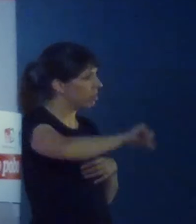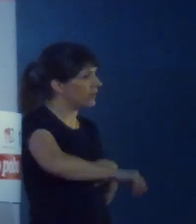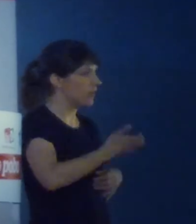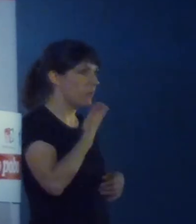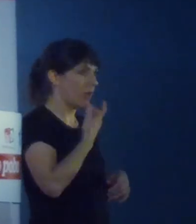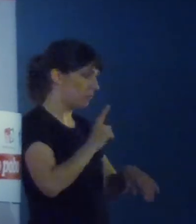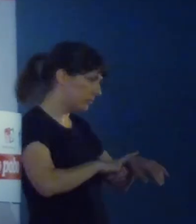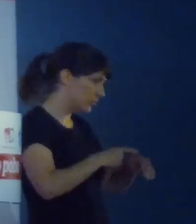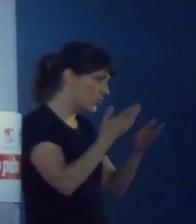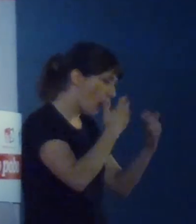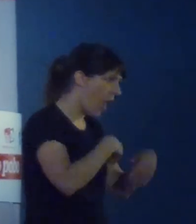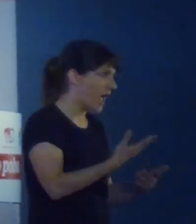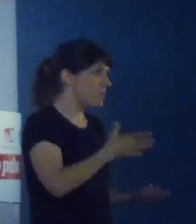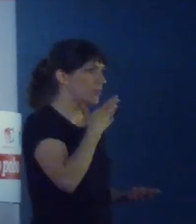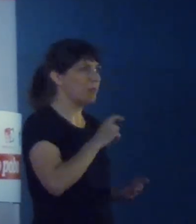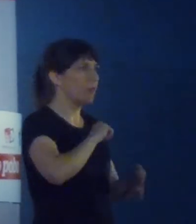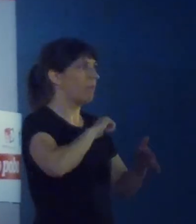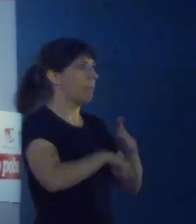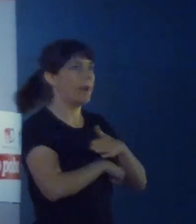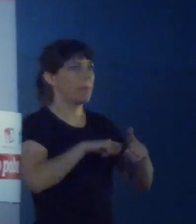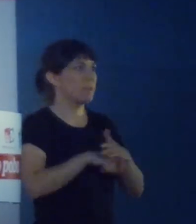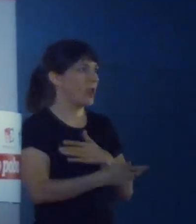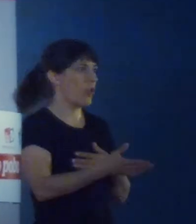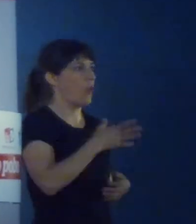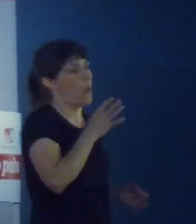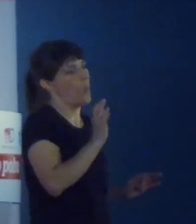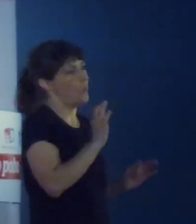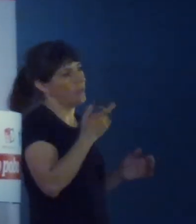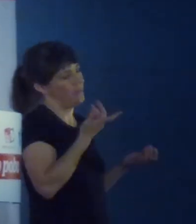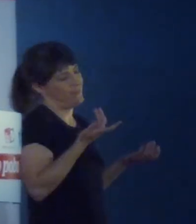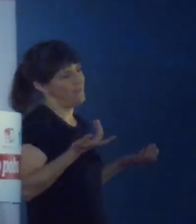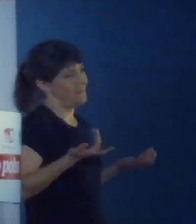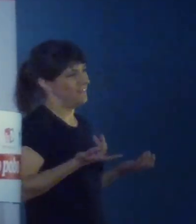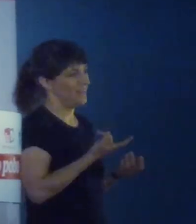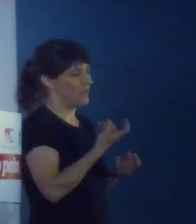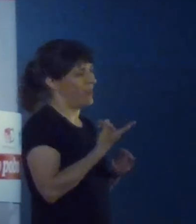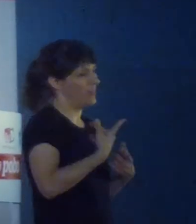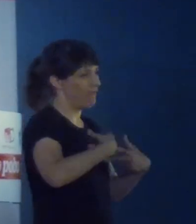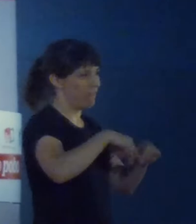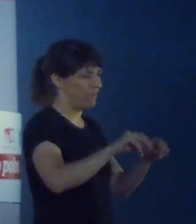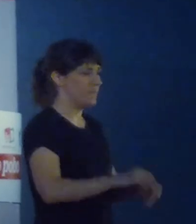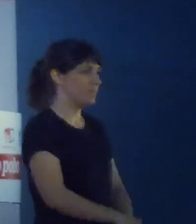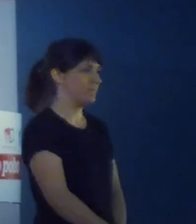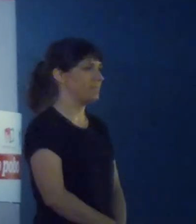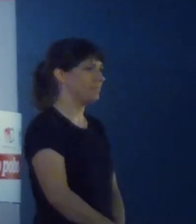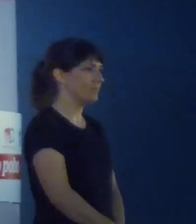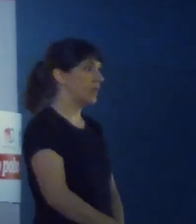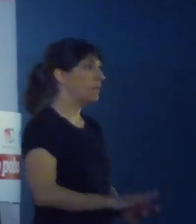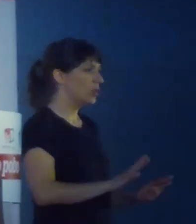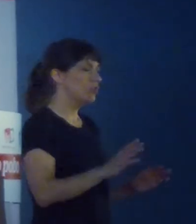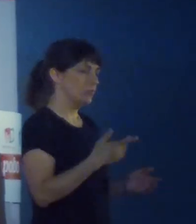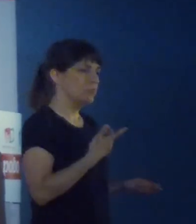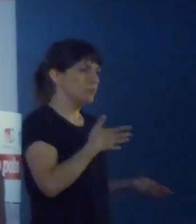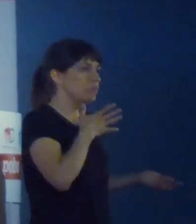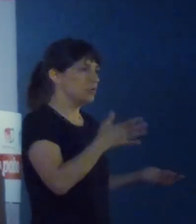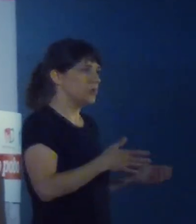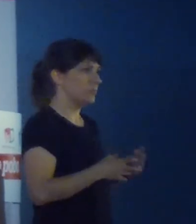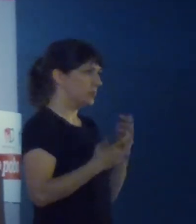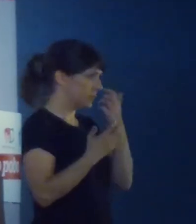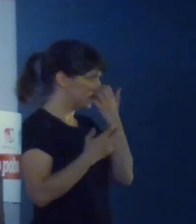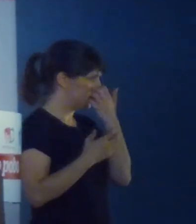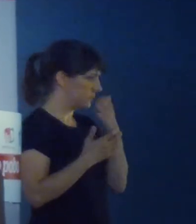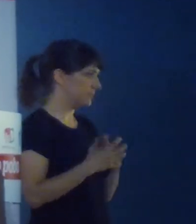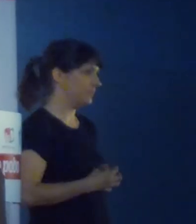hai tempo, porque nos van pechar, ou porque se vai facer de noite. Pero, digo que por eso, no